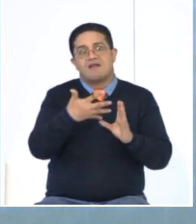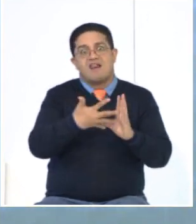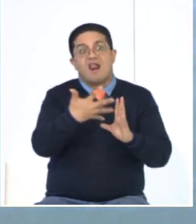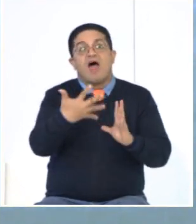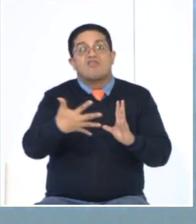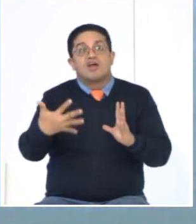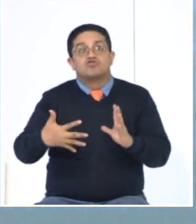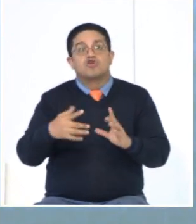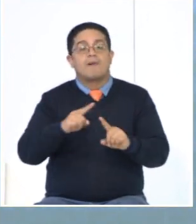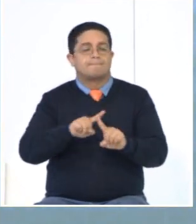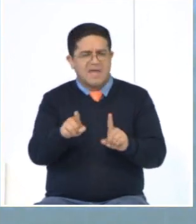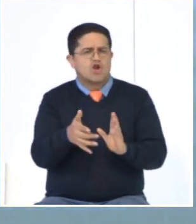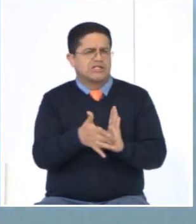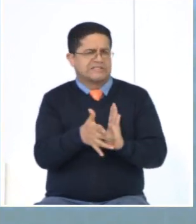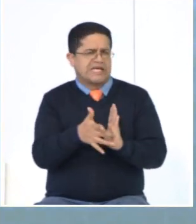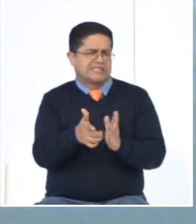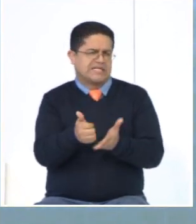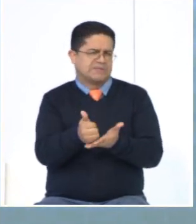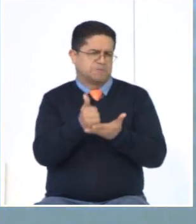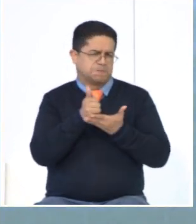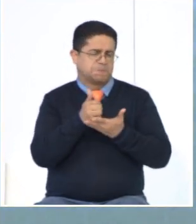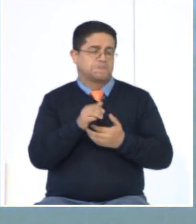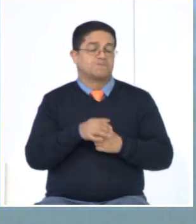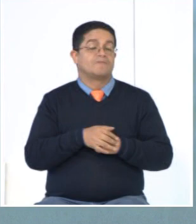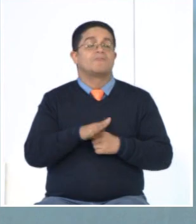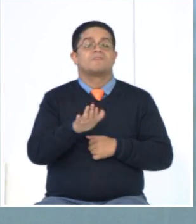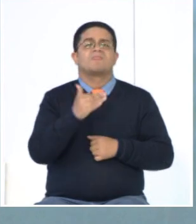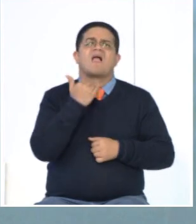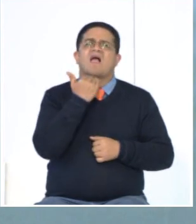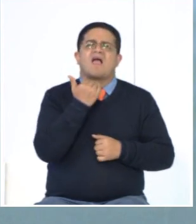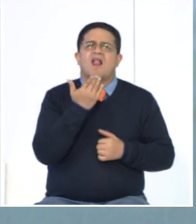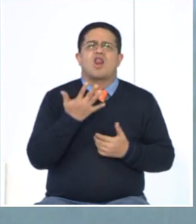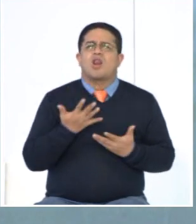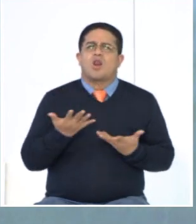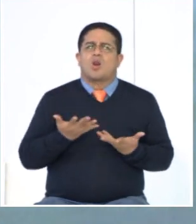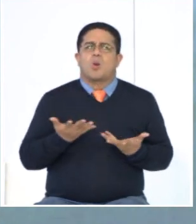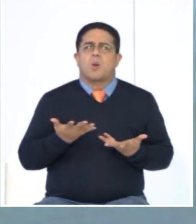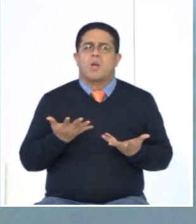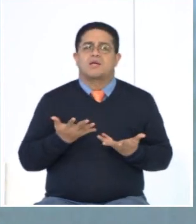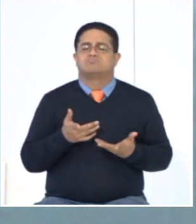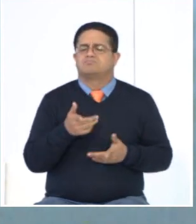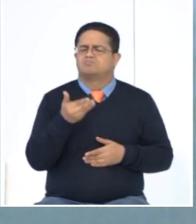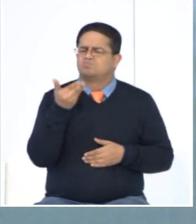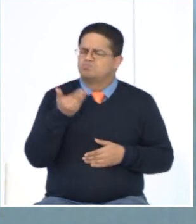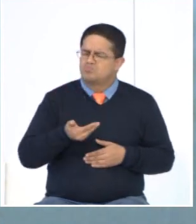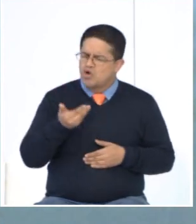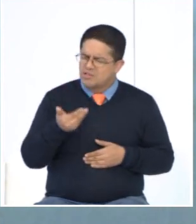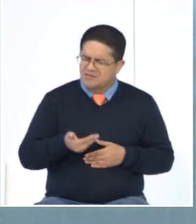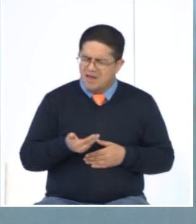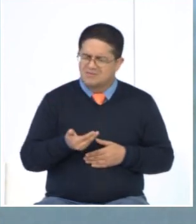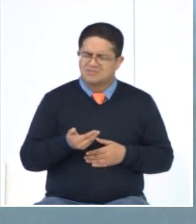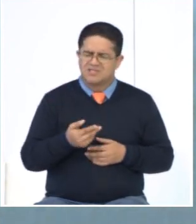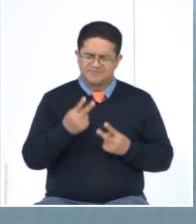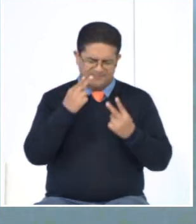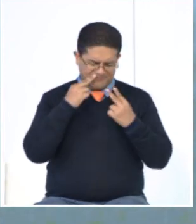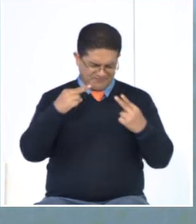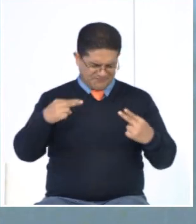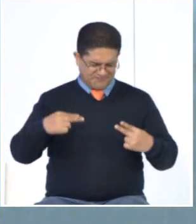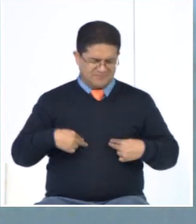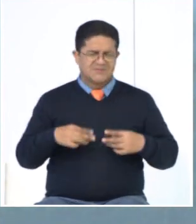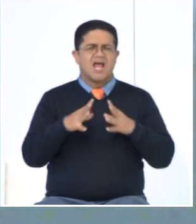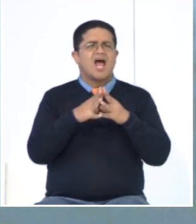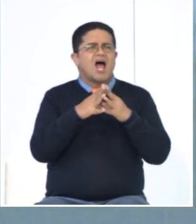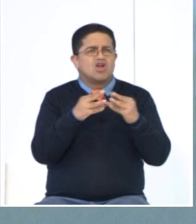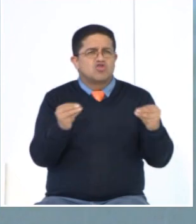una técnica que es muy sensible. Pero es algo que es vital, que se conozca a todos los pacientes